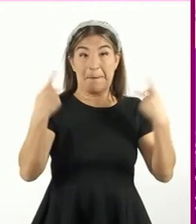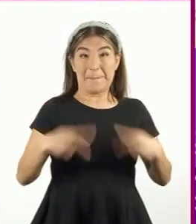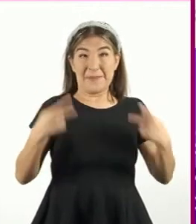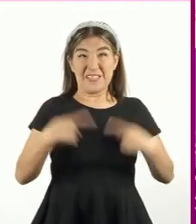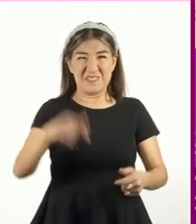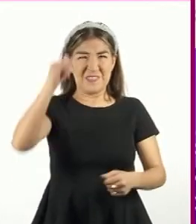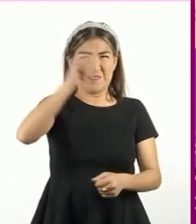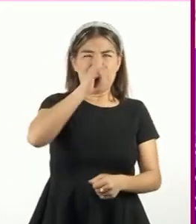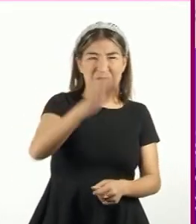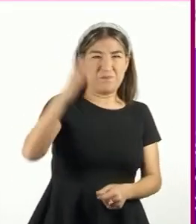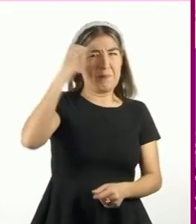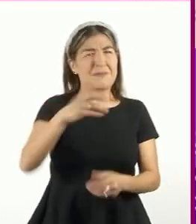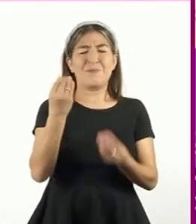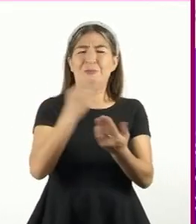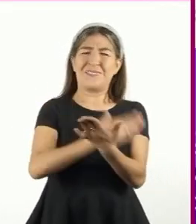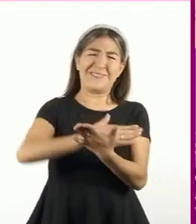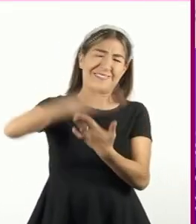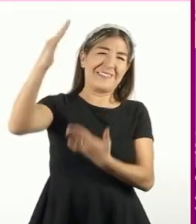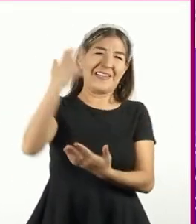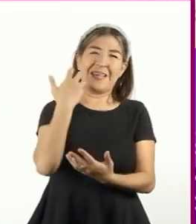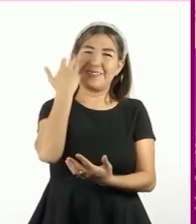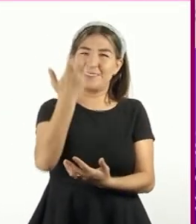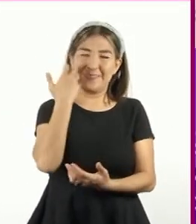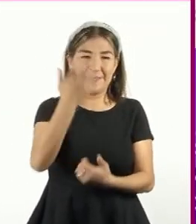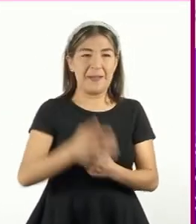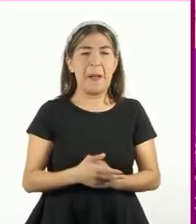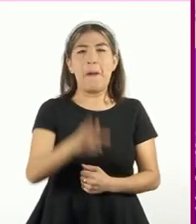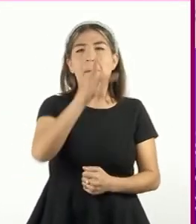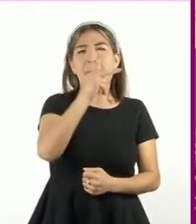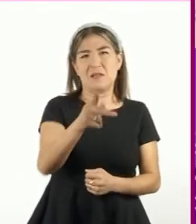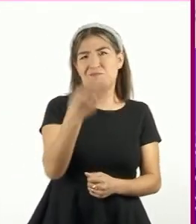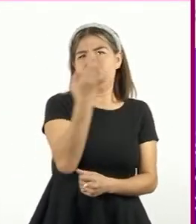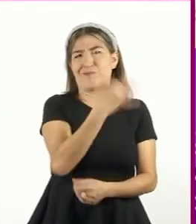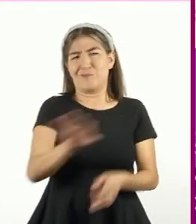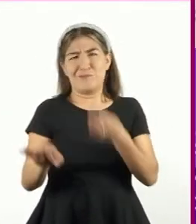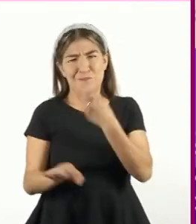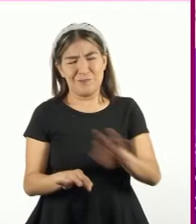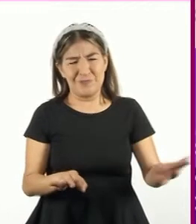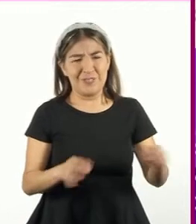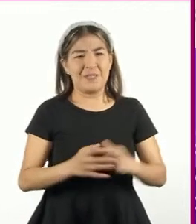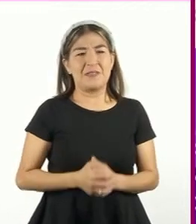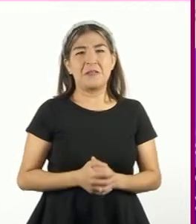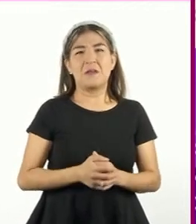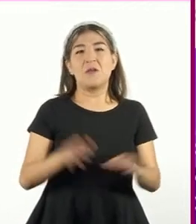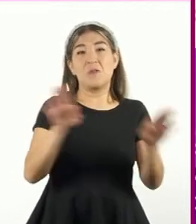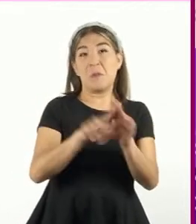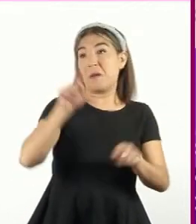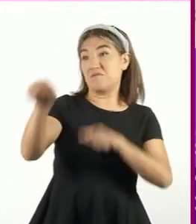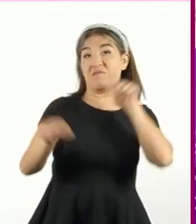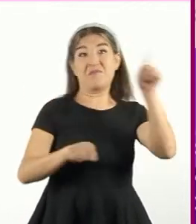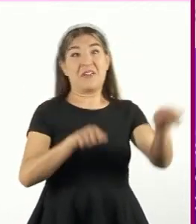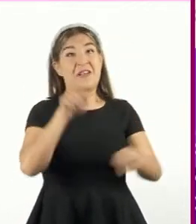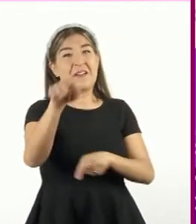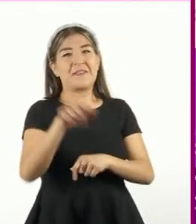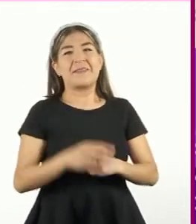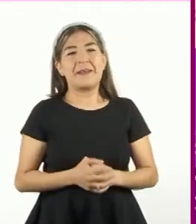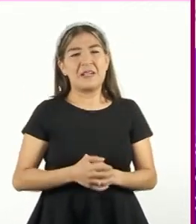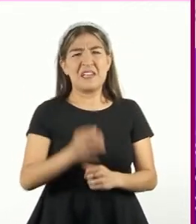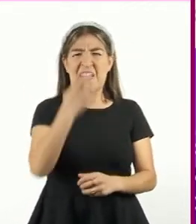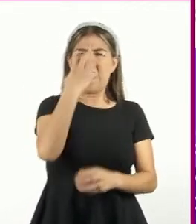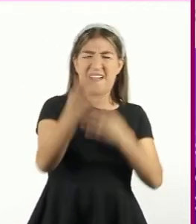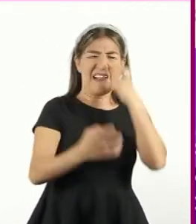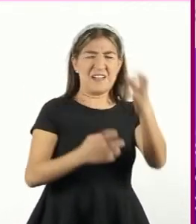es exagerada. Usa palabras altisonantes, acusa sin razón, grita y habla con